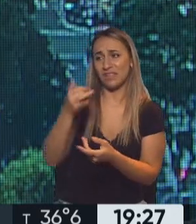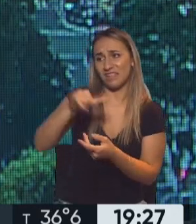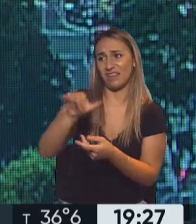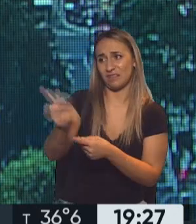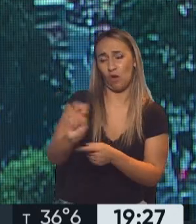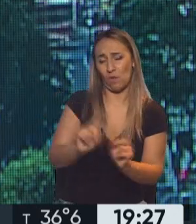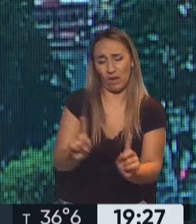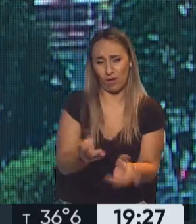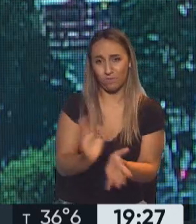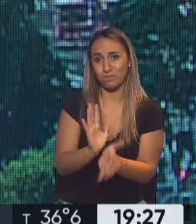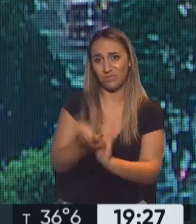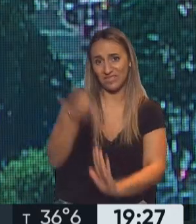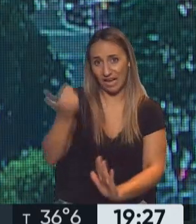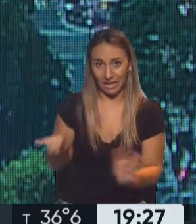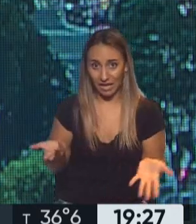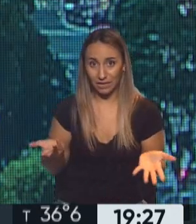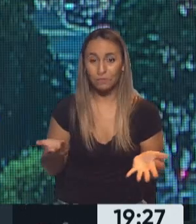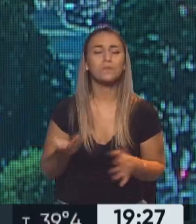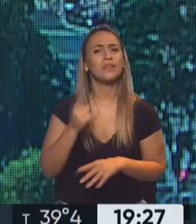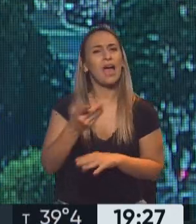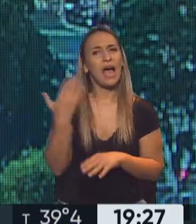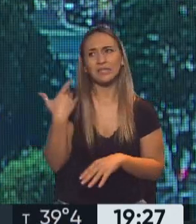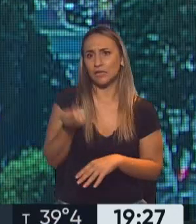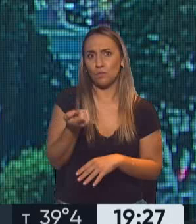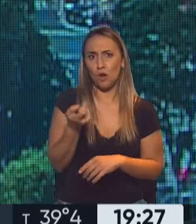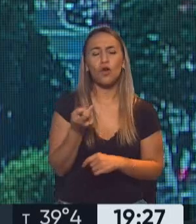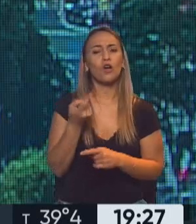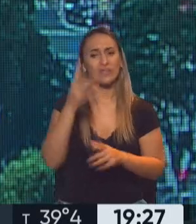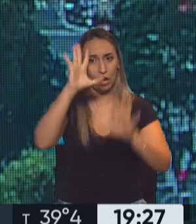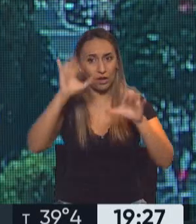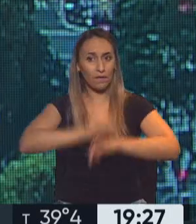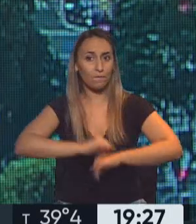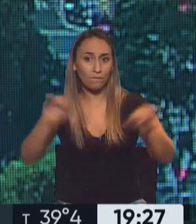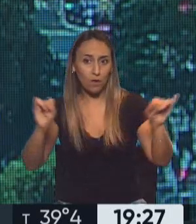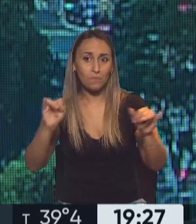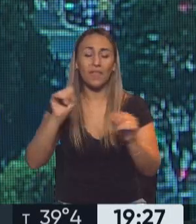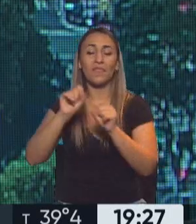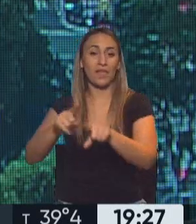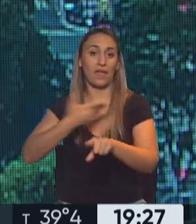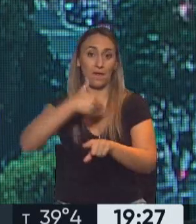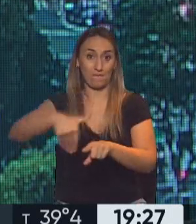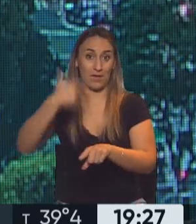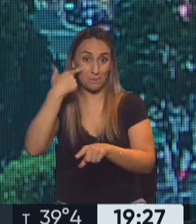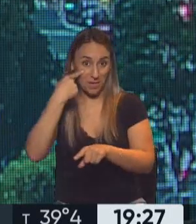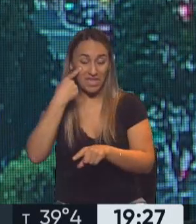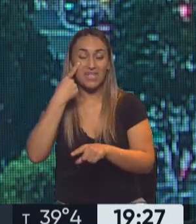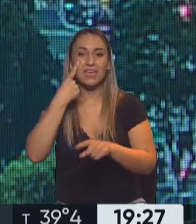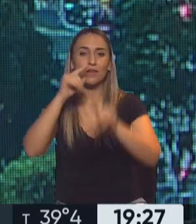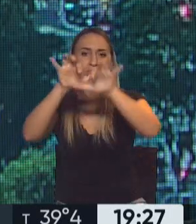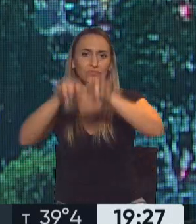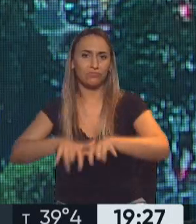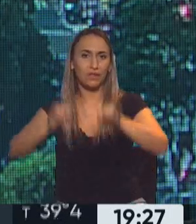todo también teniendo en cuenta que hace poco, ¿te acordás, Gaby, que se dio a conocer un informe del Fondo Monetario en donde destacaba